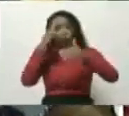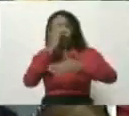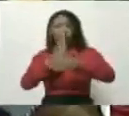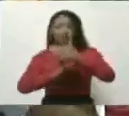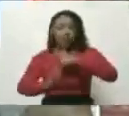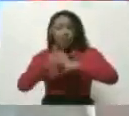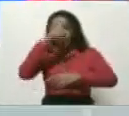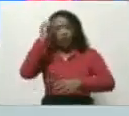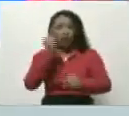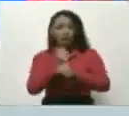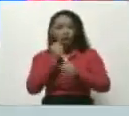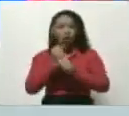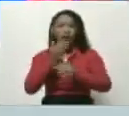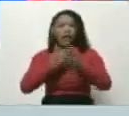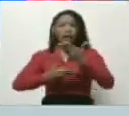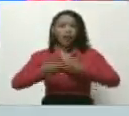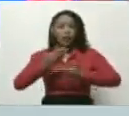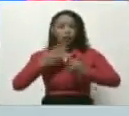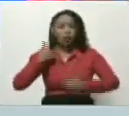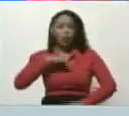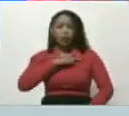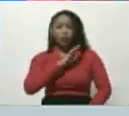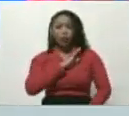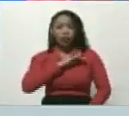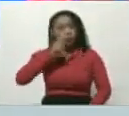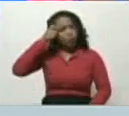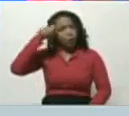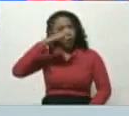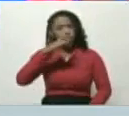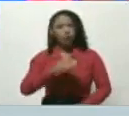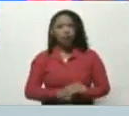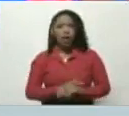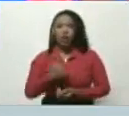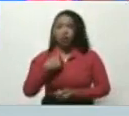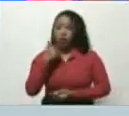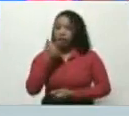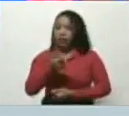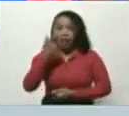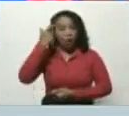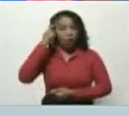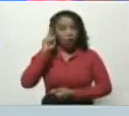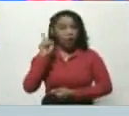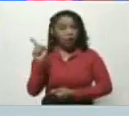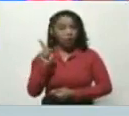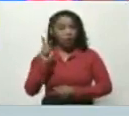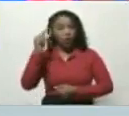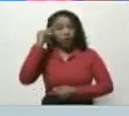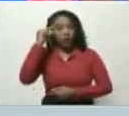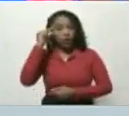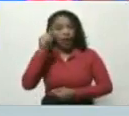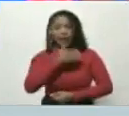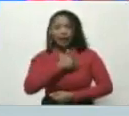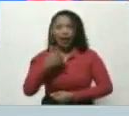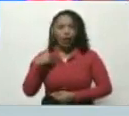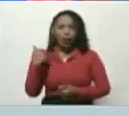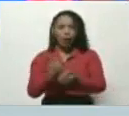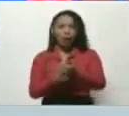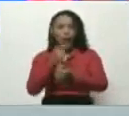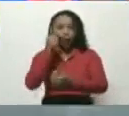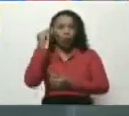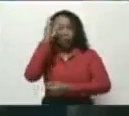al servicio de nuestro pueblo. Y yo decía que recordaba esos días, querido hermano